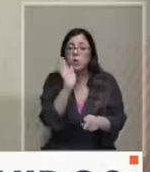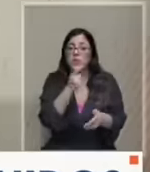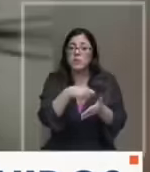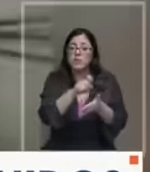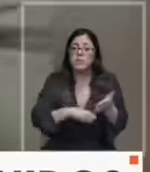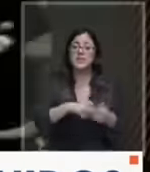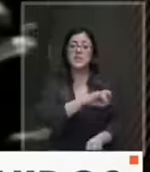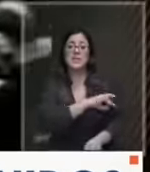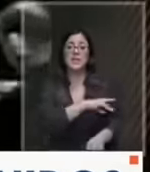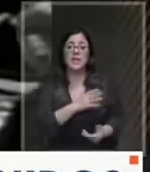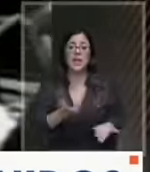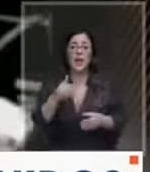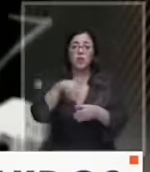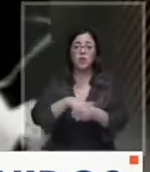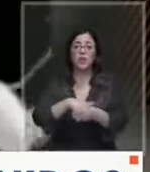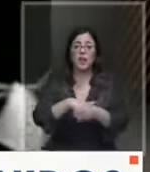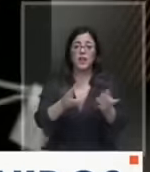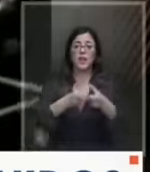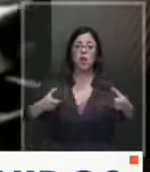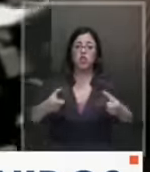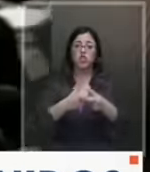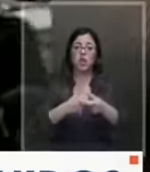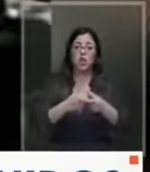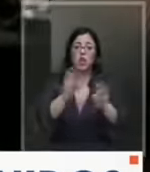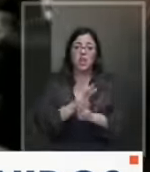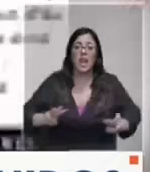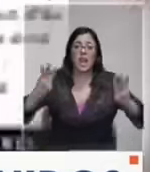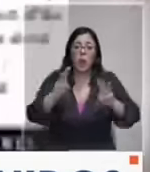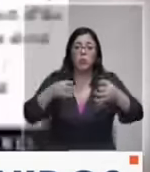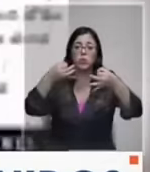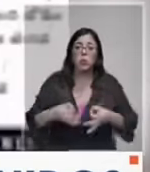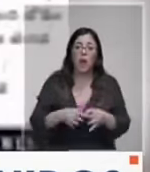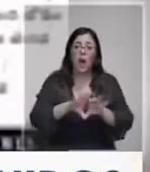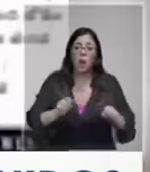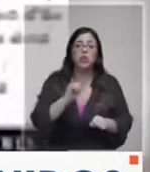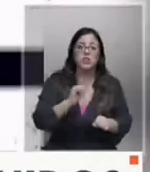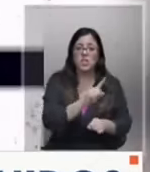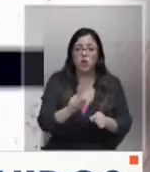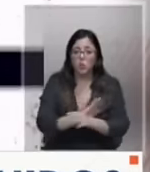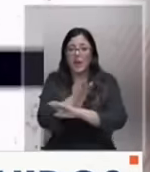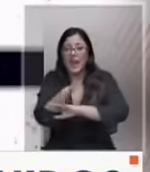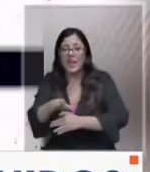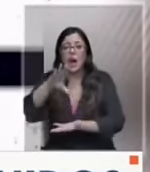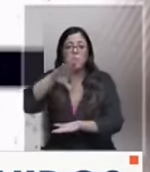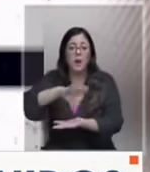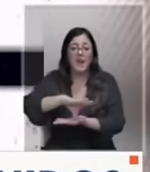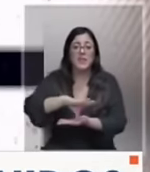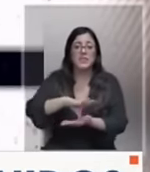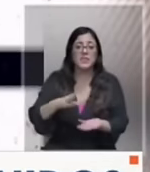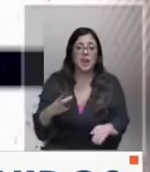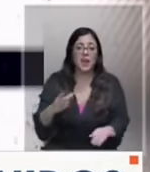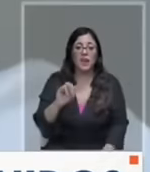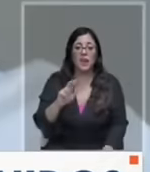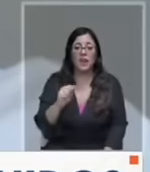chile tuvo que votar en el Consejo de Seguridad de la ONU si estaba de acuerdo o no con invadir a Irak la decisión pasó a la